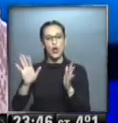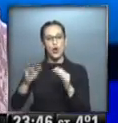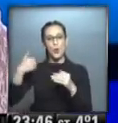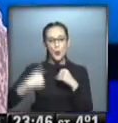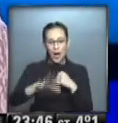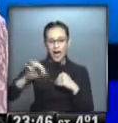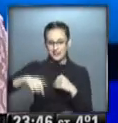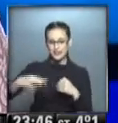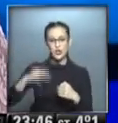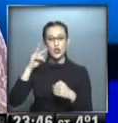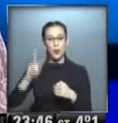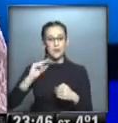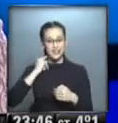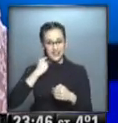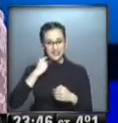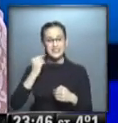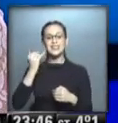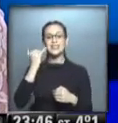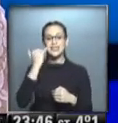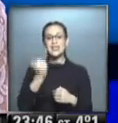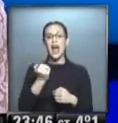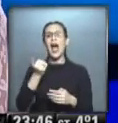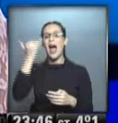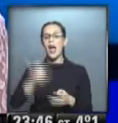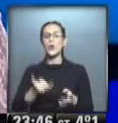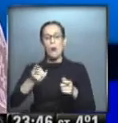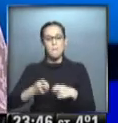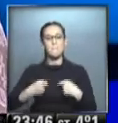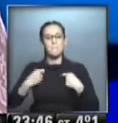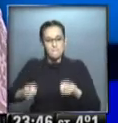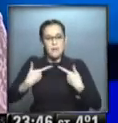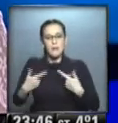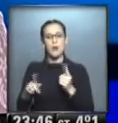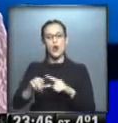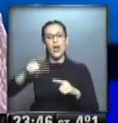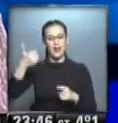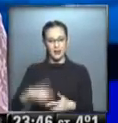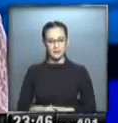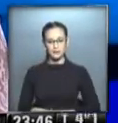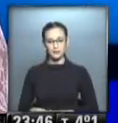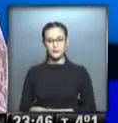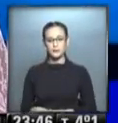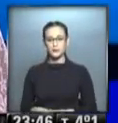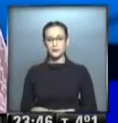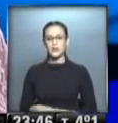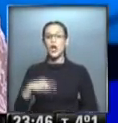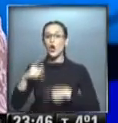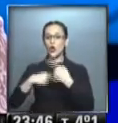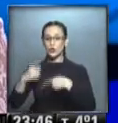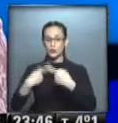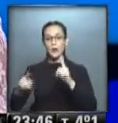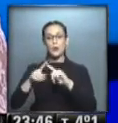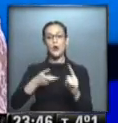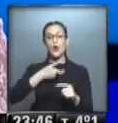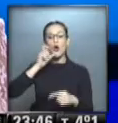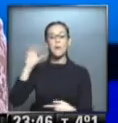año. En la segunda edición se ha decretado entonces que ese sería el premio por ganar este torneo. Seguimos adelante ahora, pero por Copa Sudamericana. Se enfrentaron